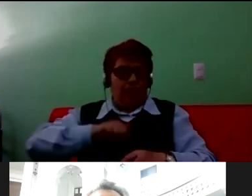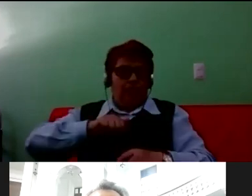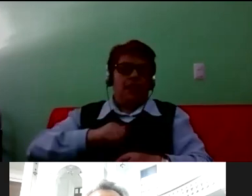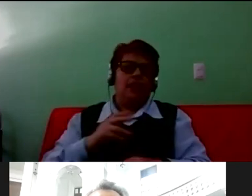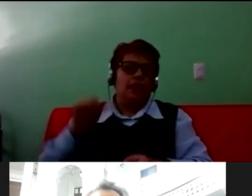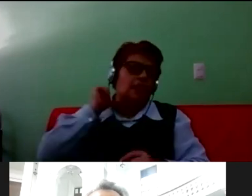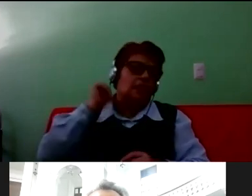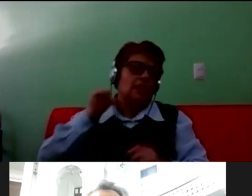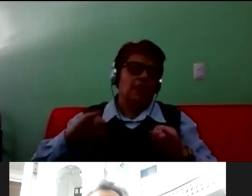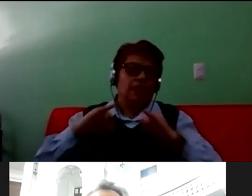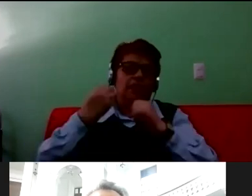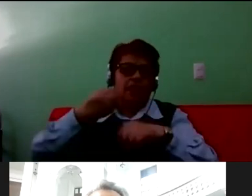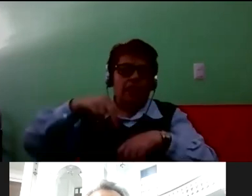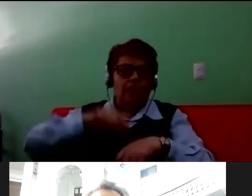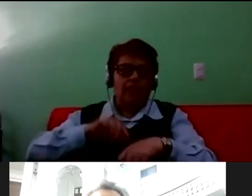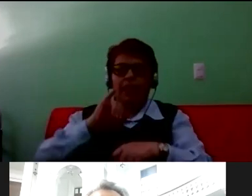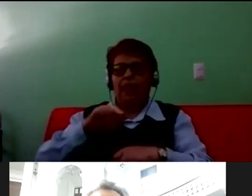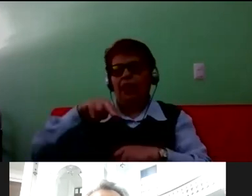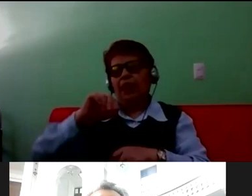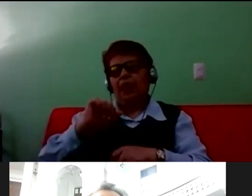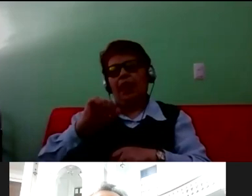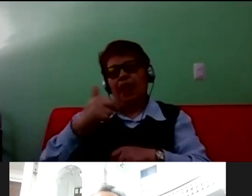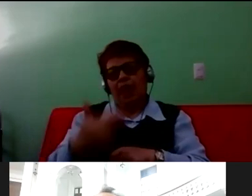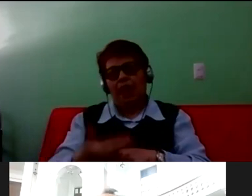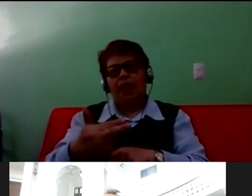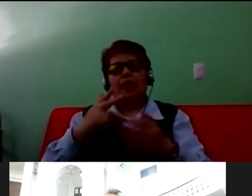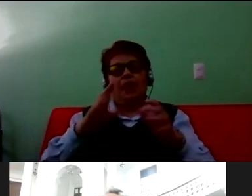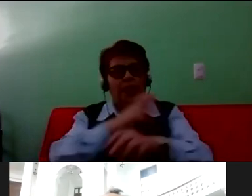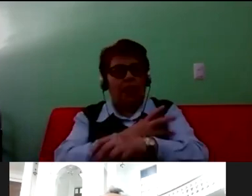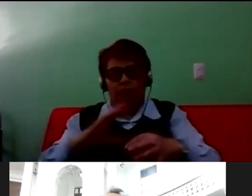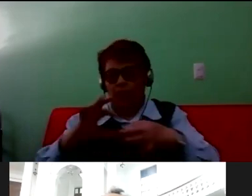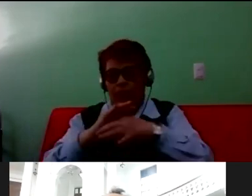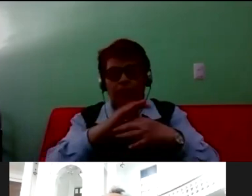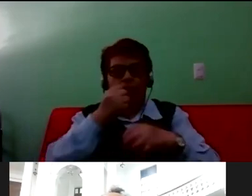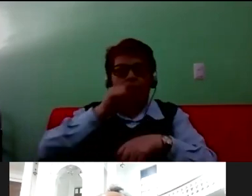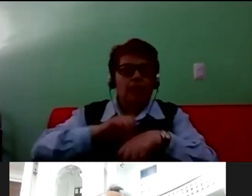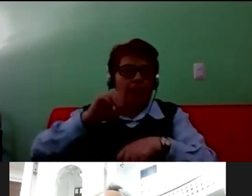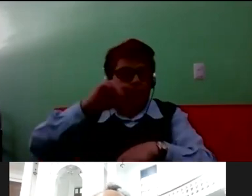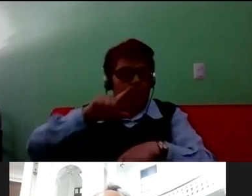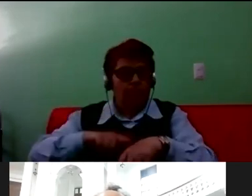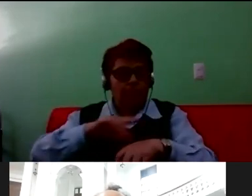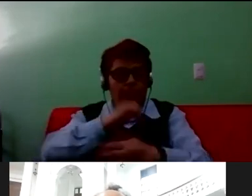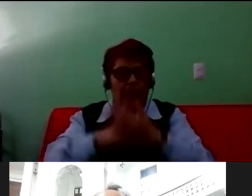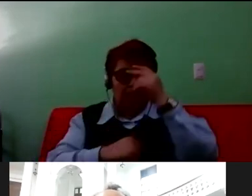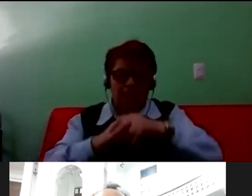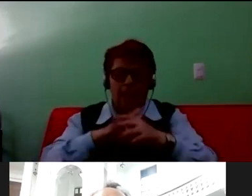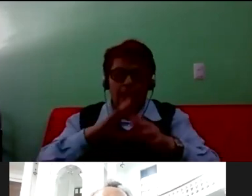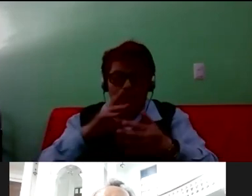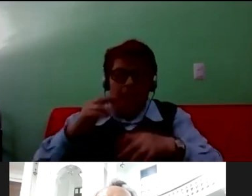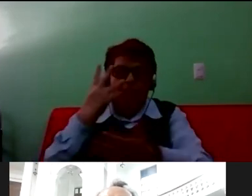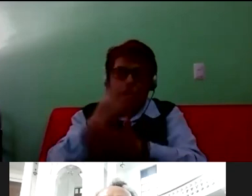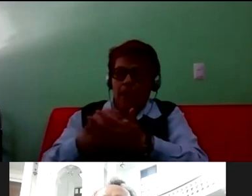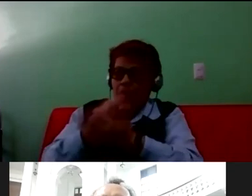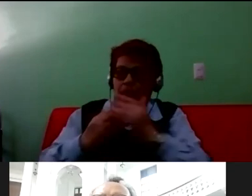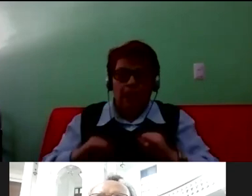y al Instituto Nacional de Antropología e Historia para que, en coordinación con la Secretaría de Cultura de la Ciudad de México, restauren las iglesias